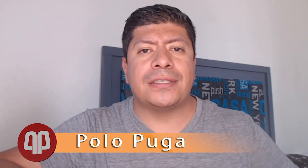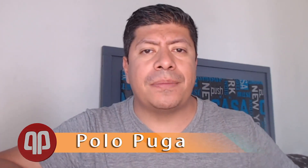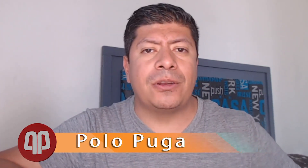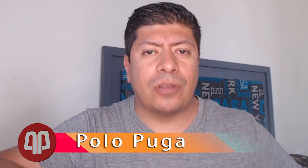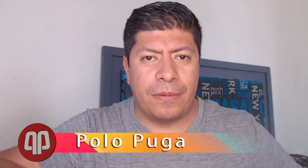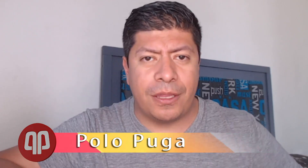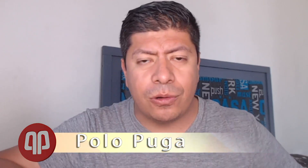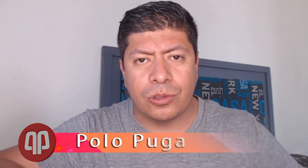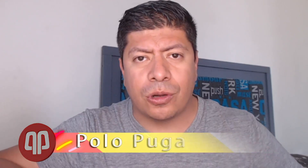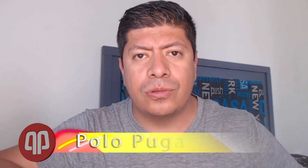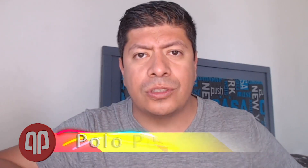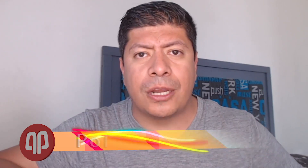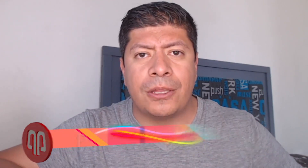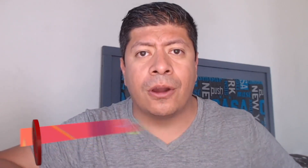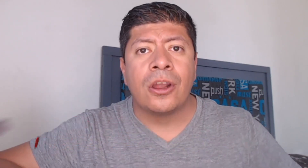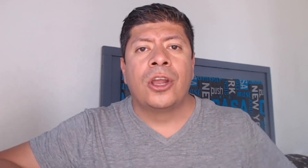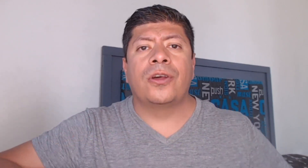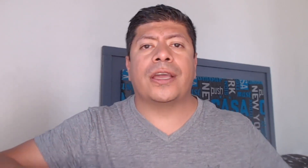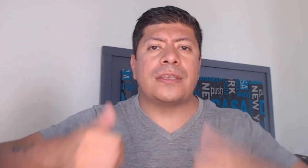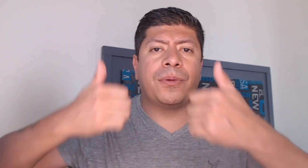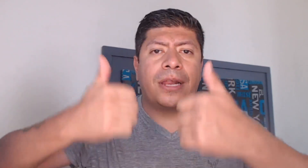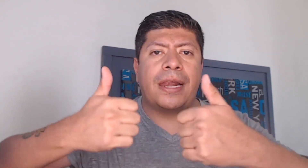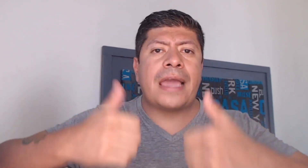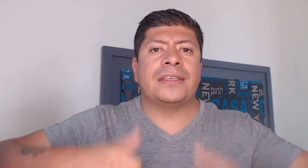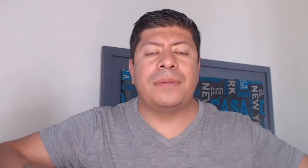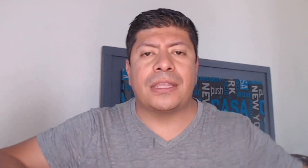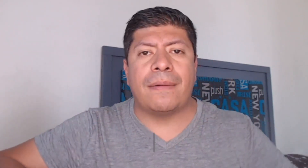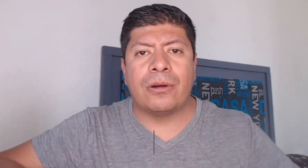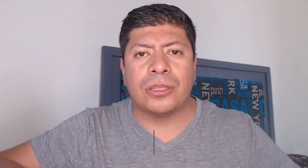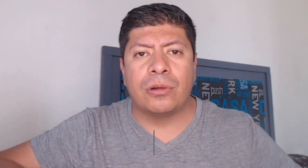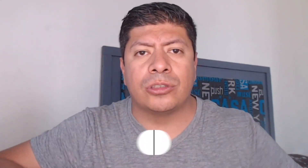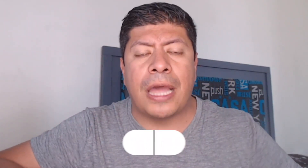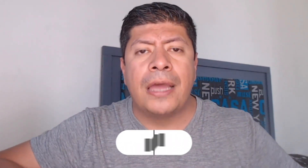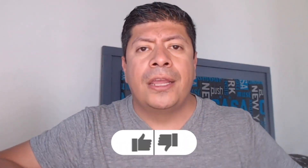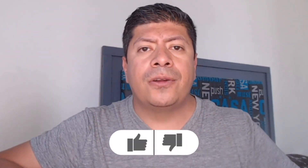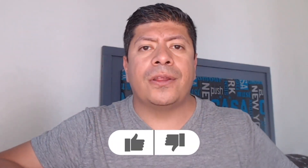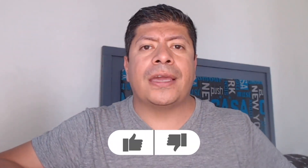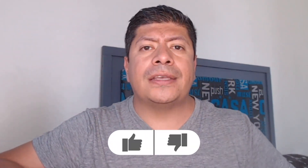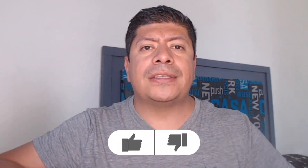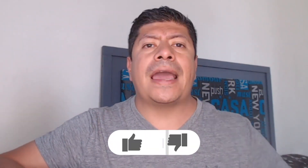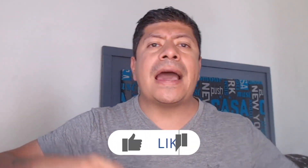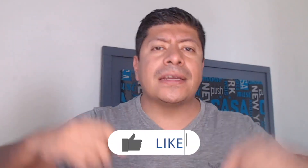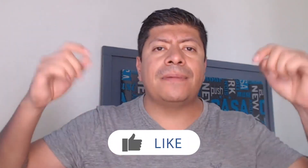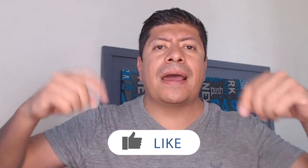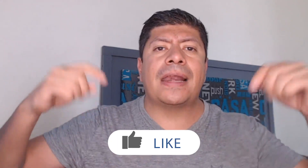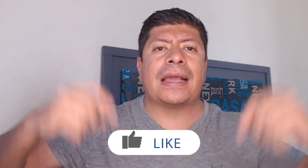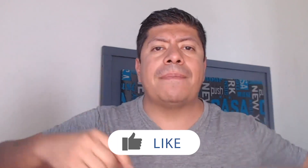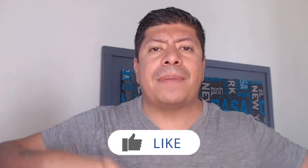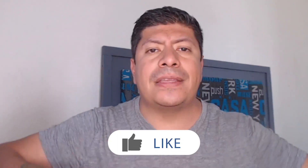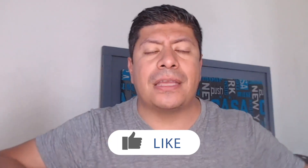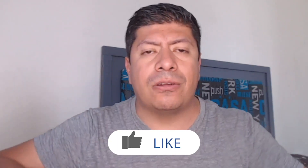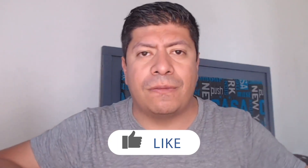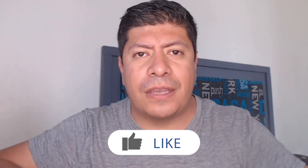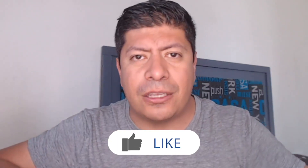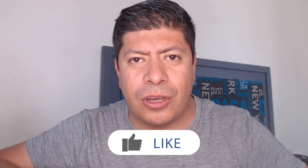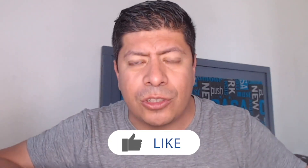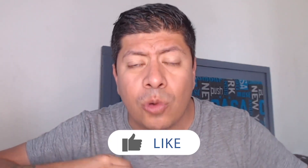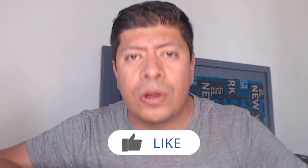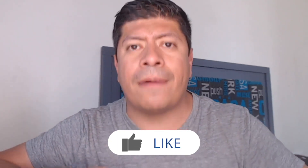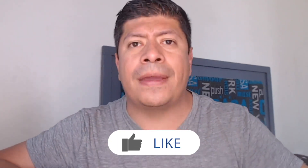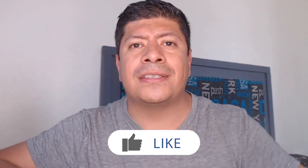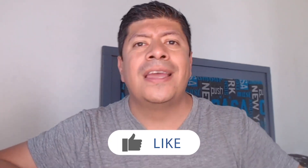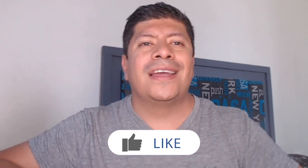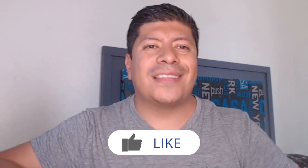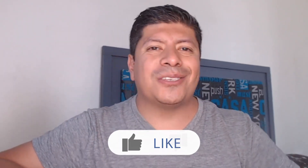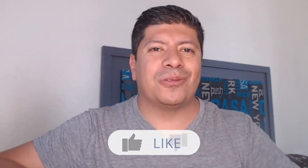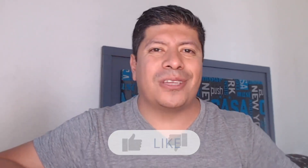llegar hasta este minuto del video junto con un servidor. No dejes de poner like si mi trabajo te gusta. No dejes de activar la campanita de notificaciones